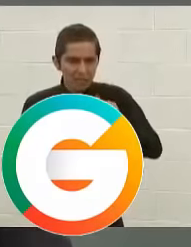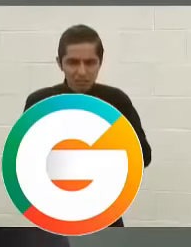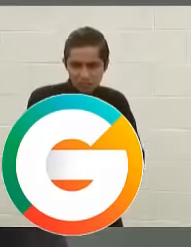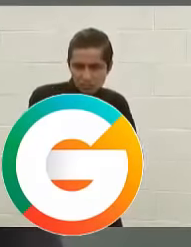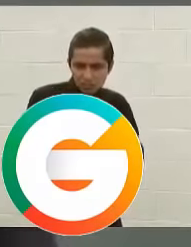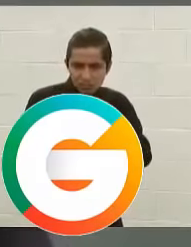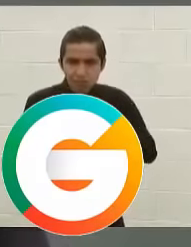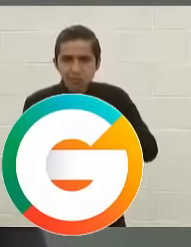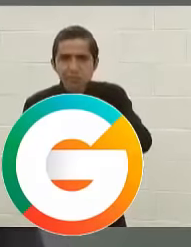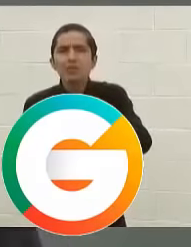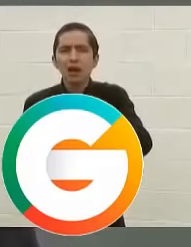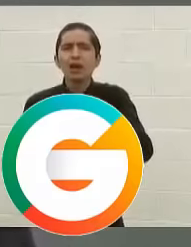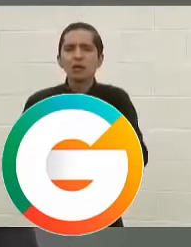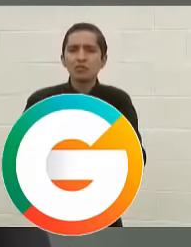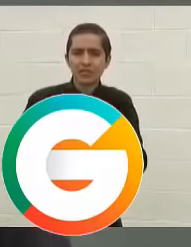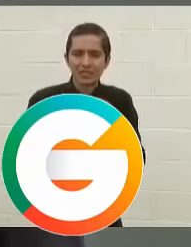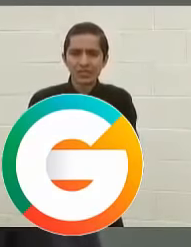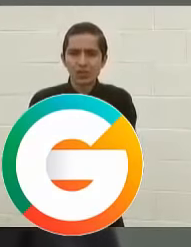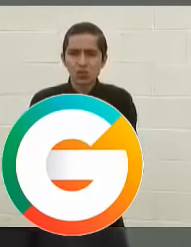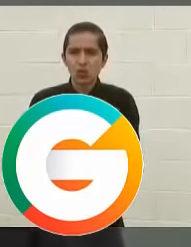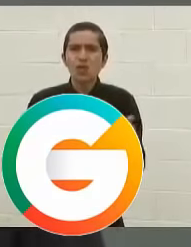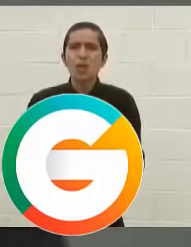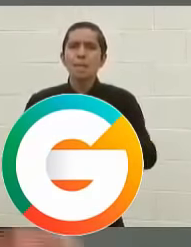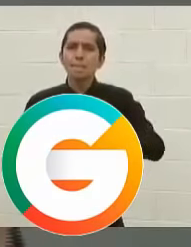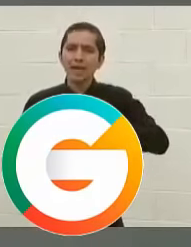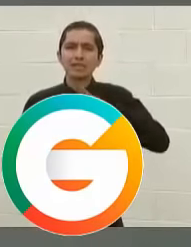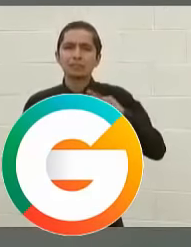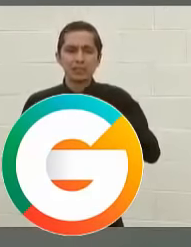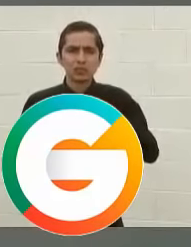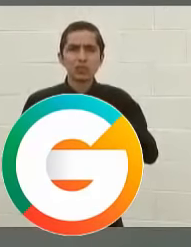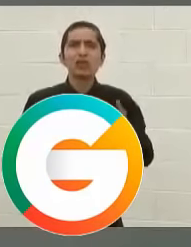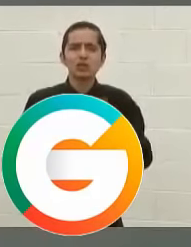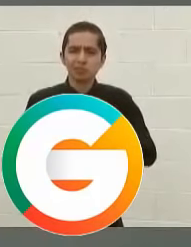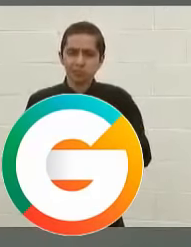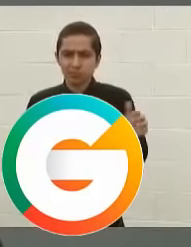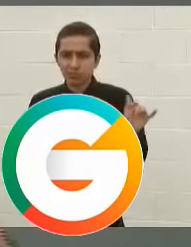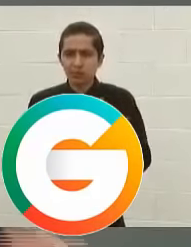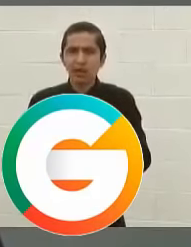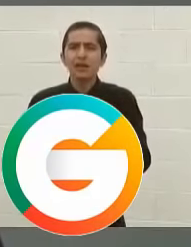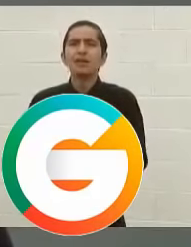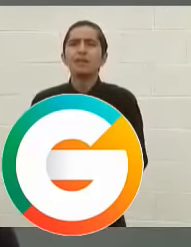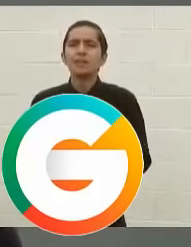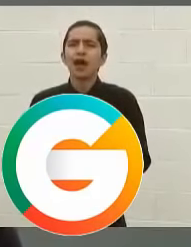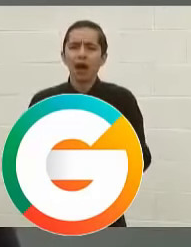de las fuerzas de seguridad pública. Estamos